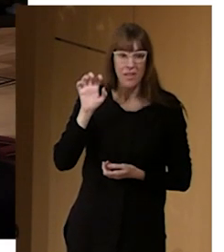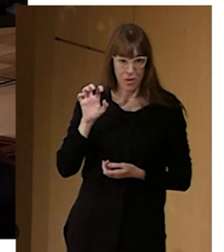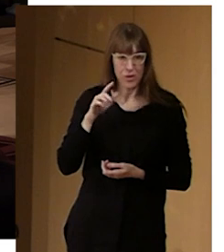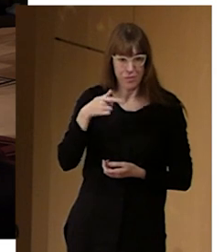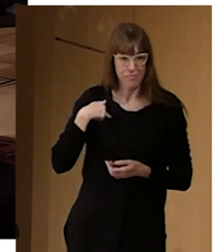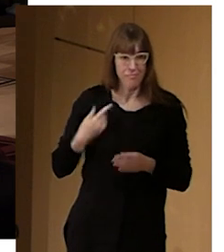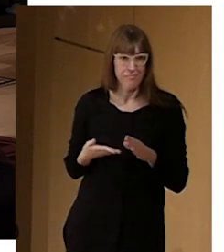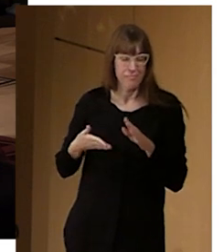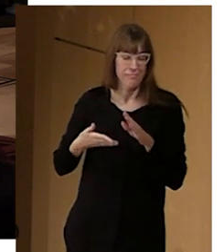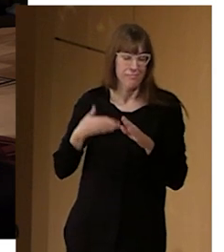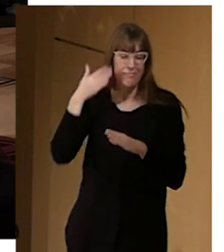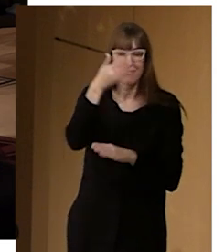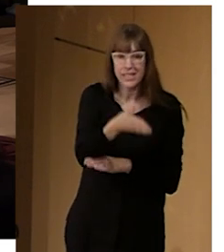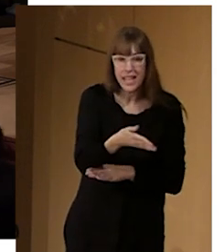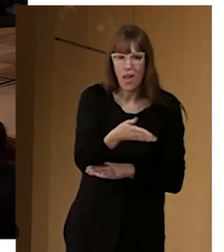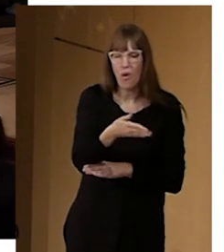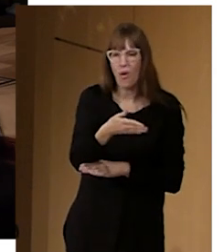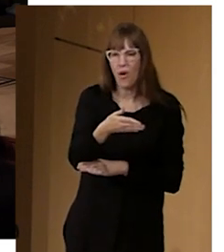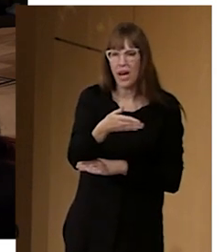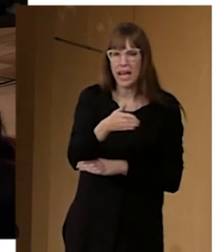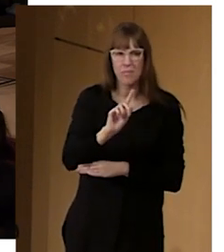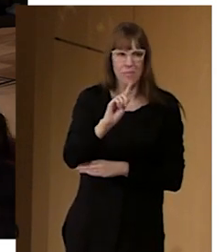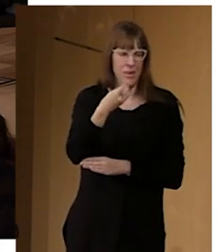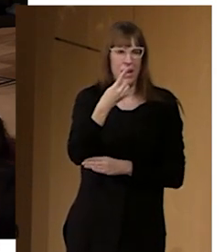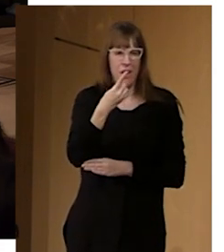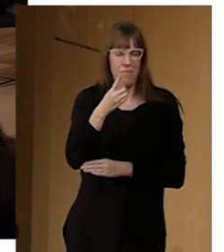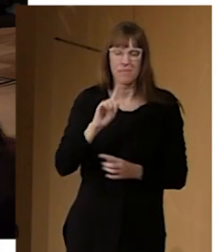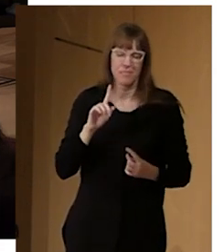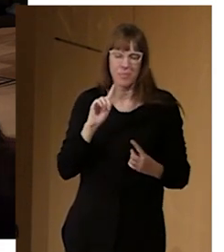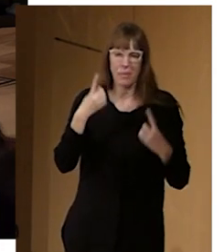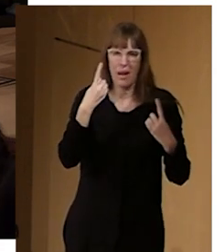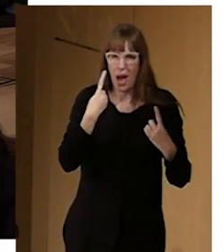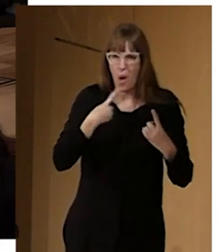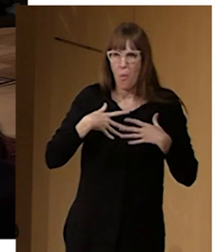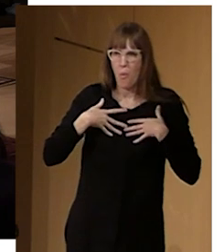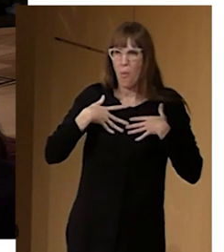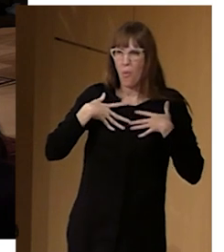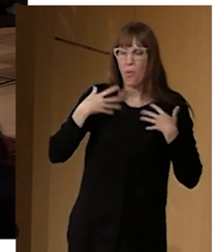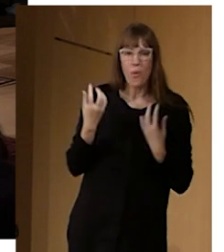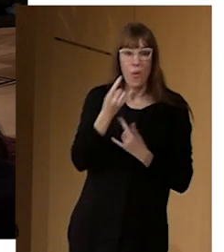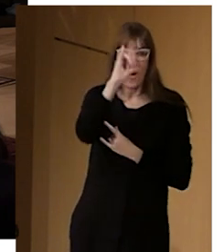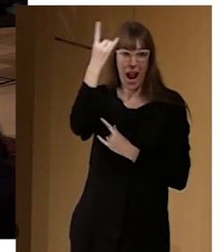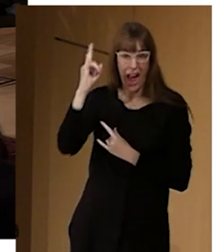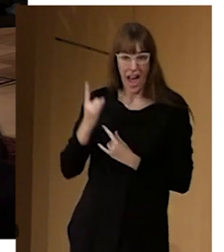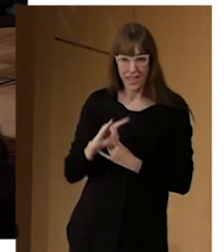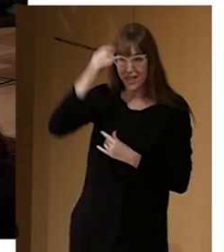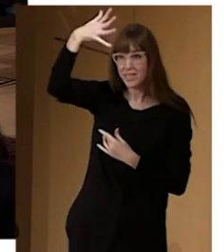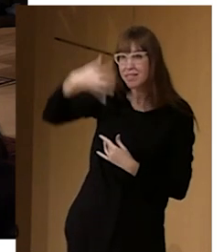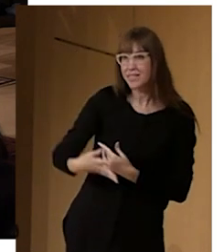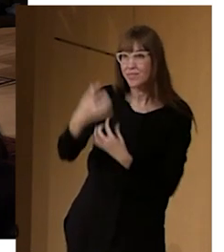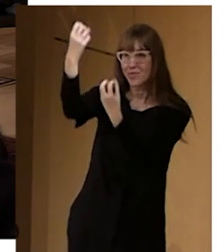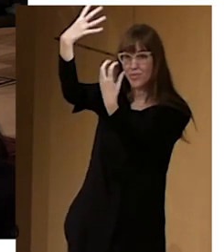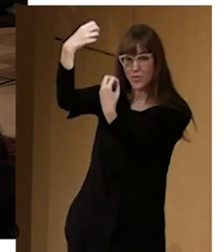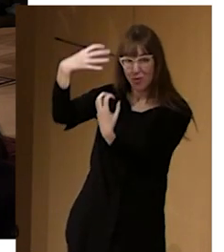que desde el primer momento que impresionaba ver Aquel jardín colgante por supuesto imaginaros el Museo del Prado he